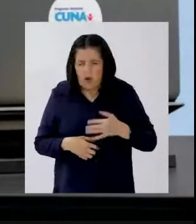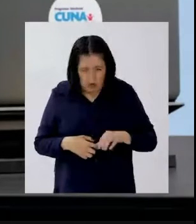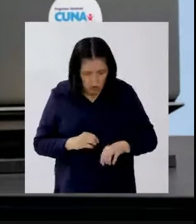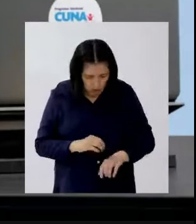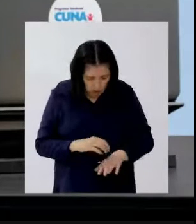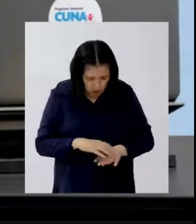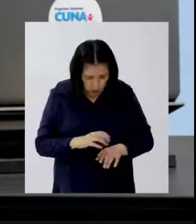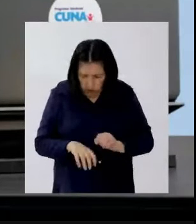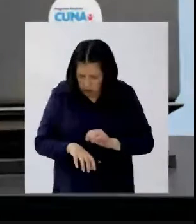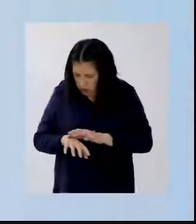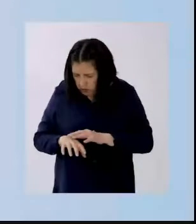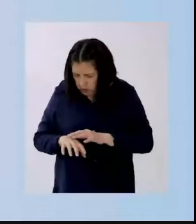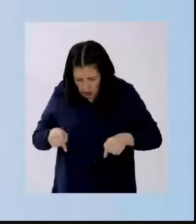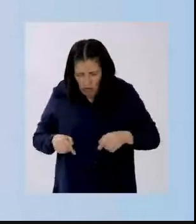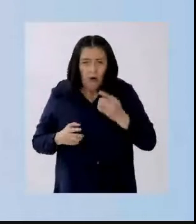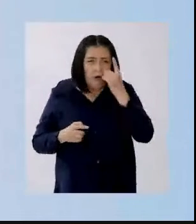pies, manos o cara,